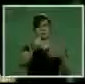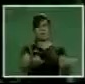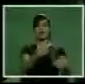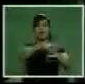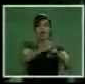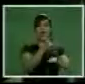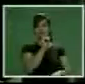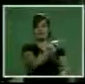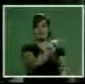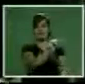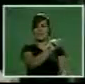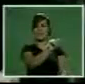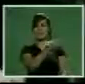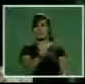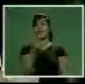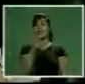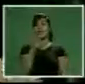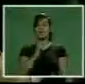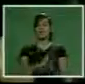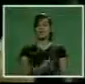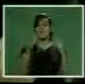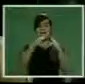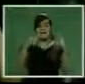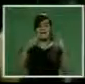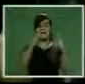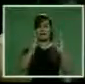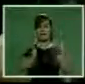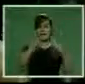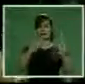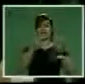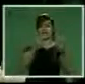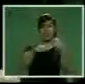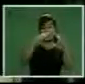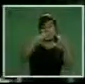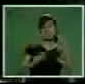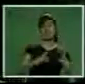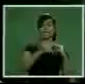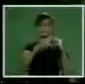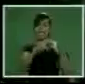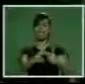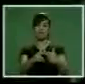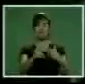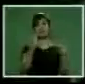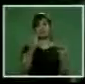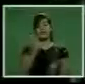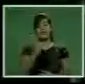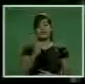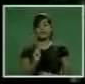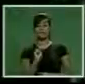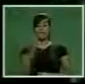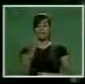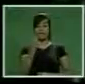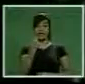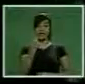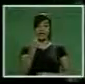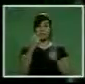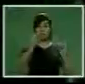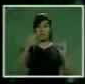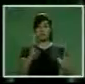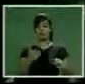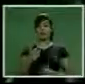ejemplo, con las casas, con estos créditos indexados. Los tipos vendían las casas, hicieron todo un mercado primero especulativo,